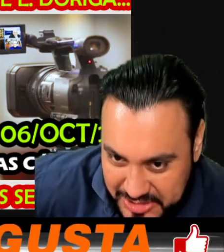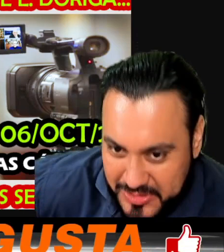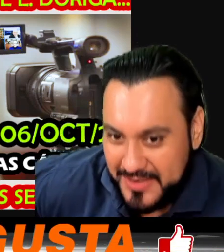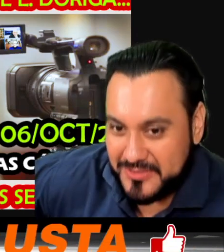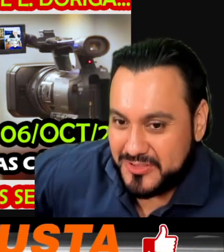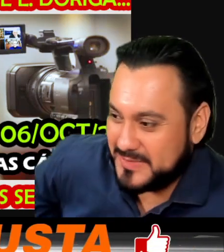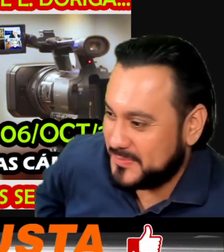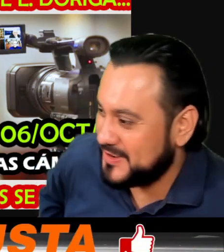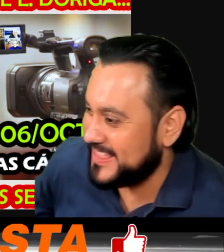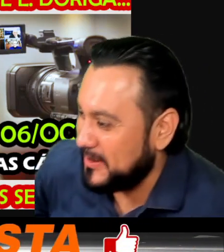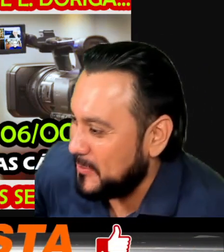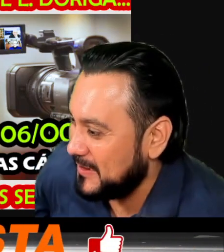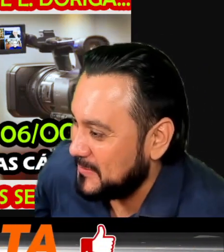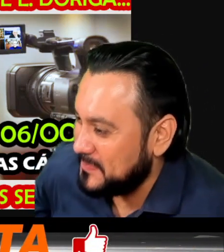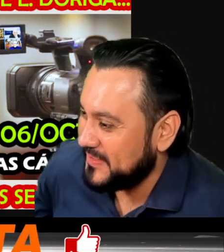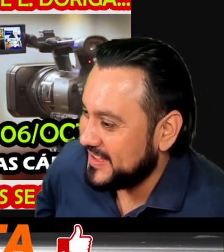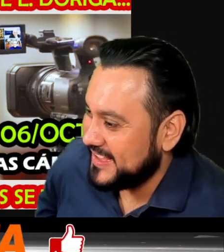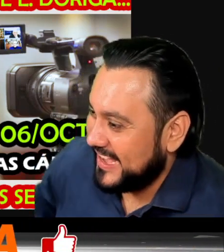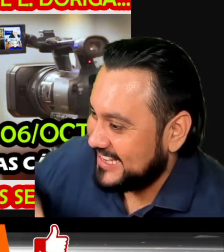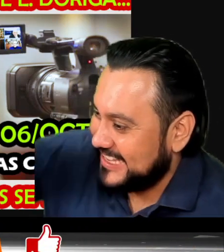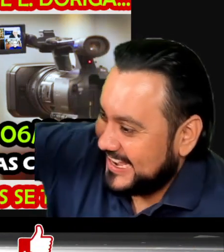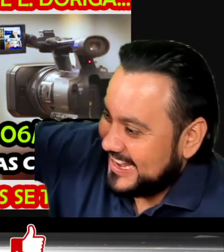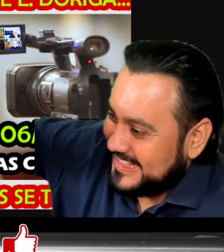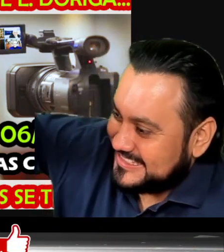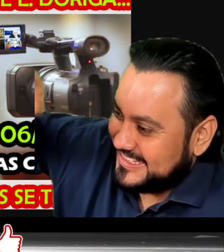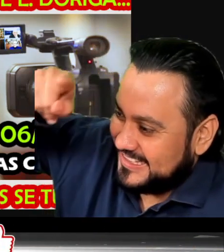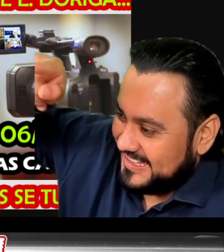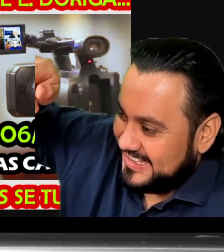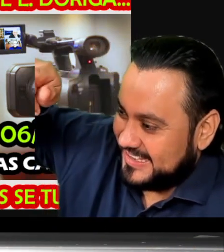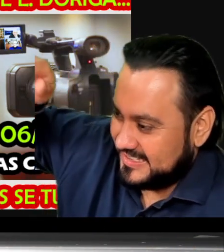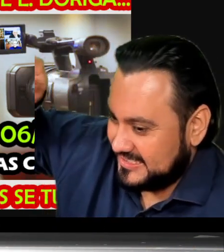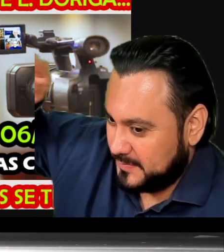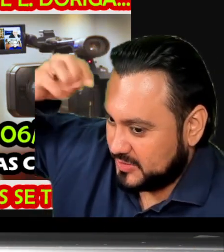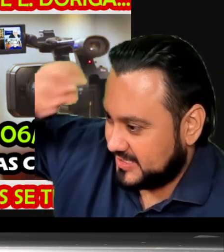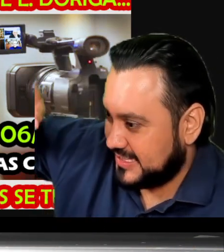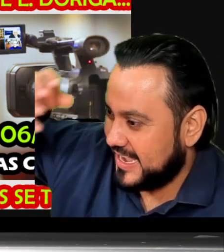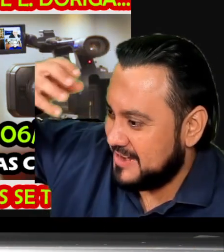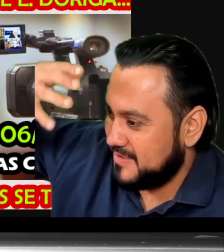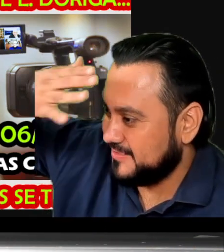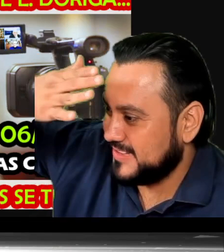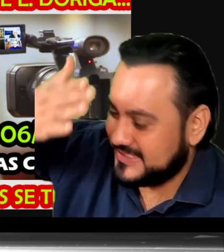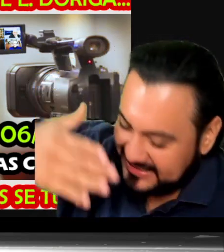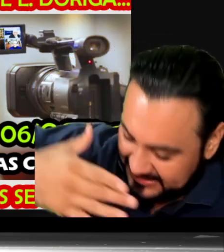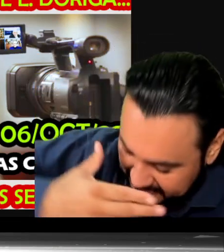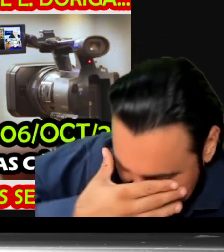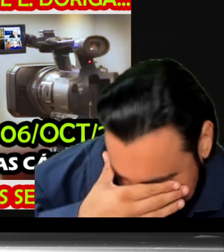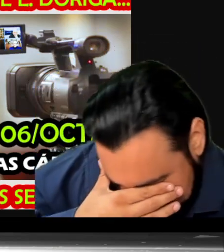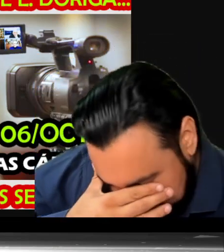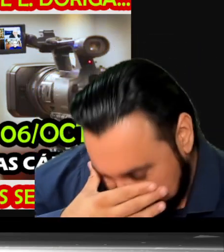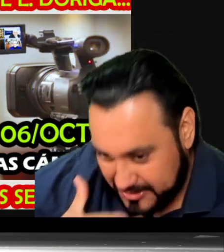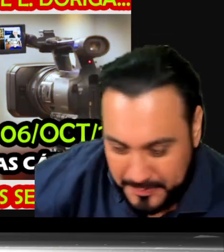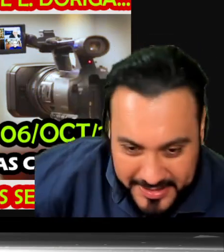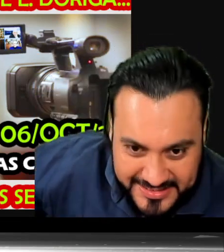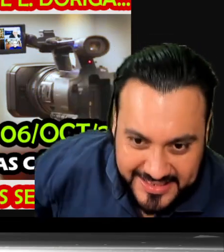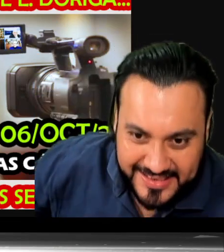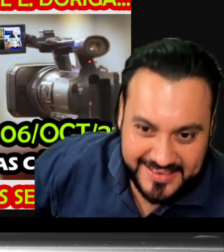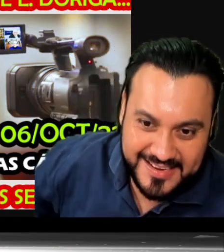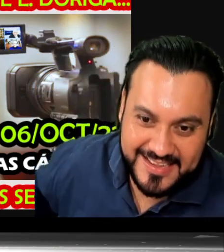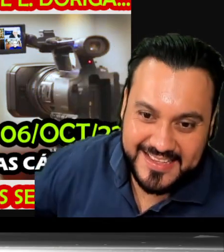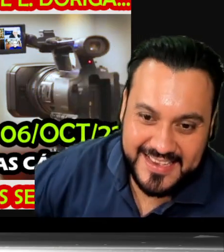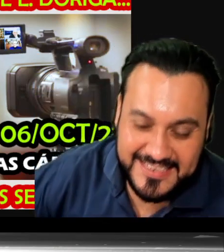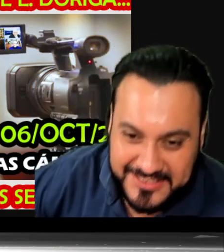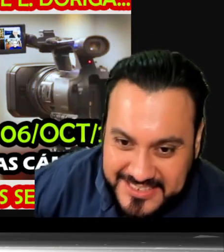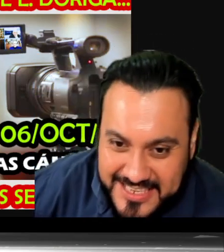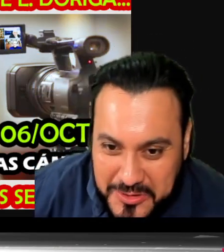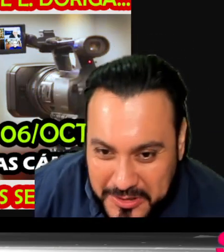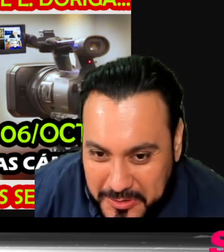tunden los chayoteros no se ponen de acuerdo hasta la cara de este esta persona que está calva no hace así su cara así de no no puede ser